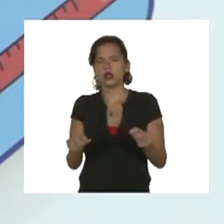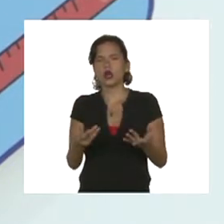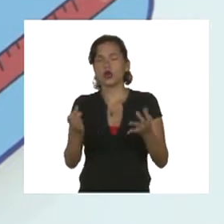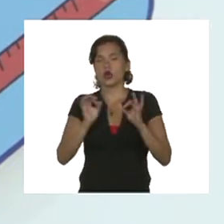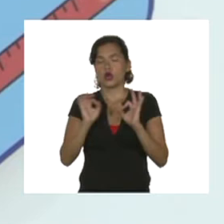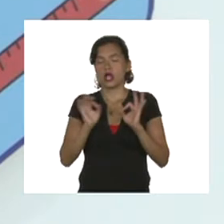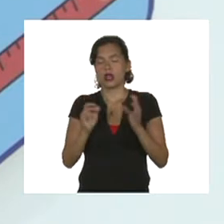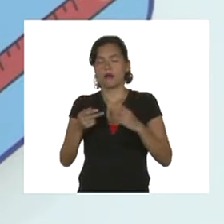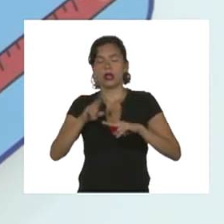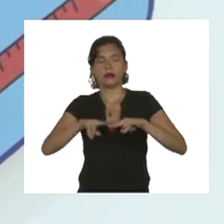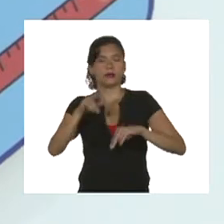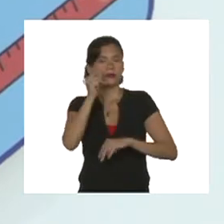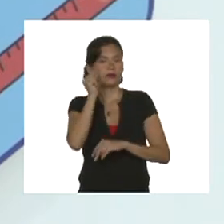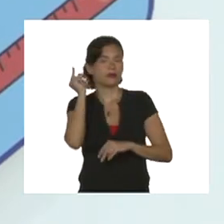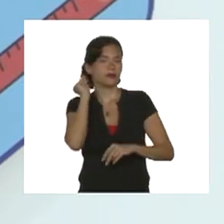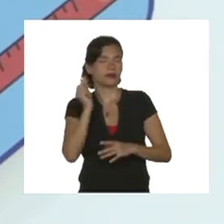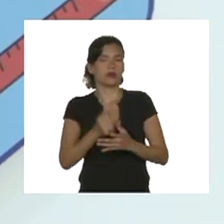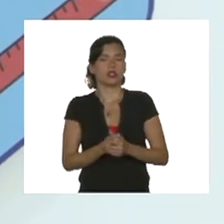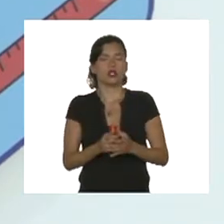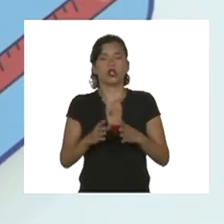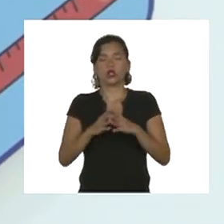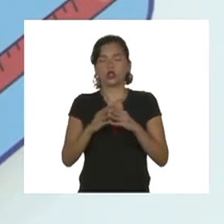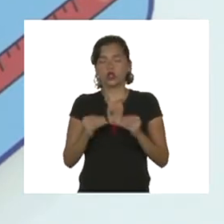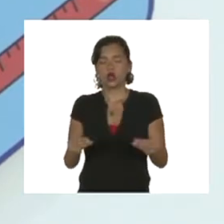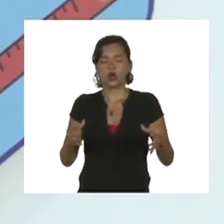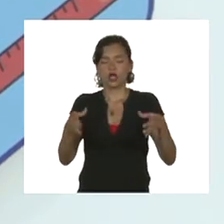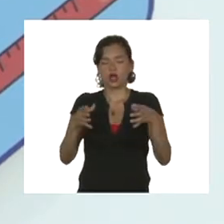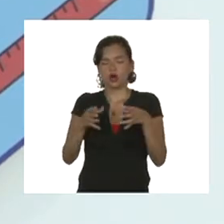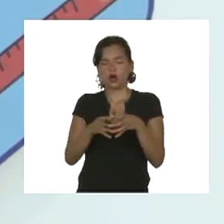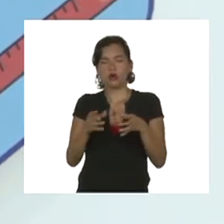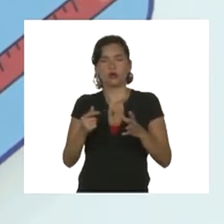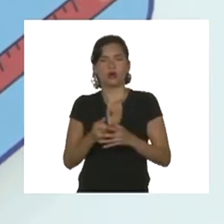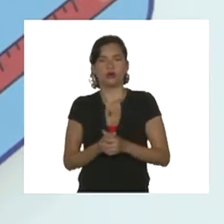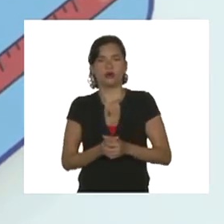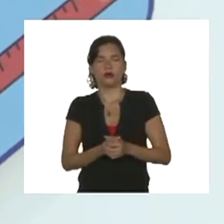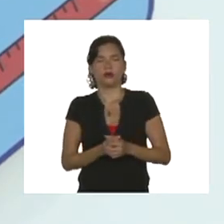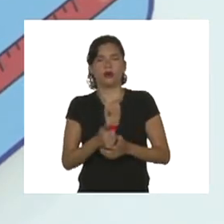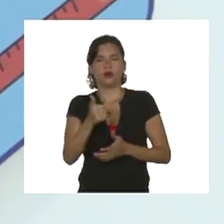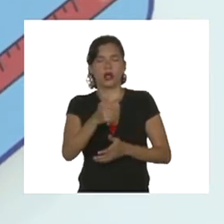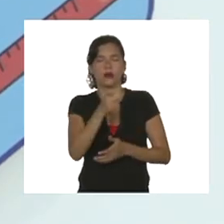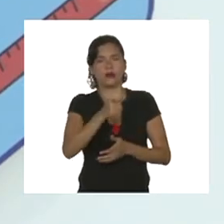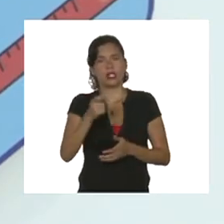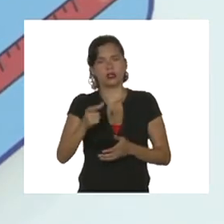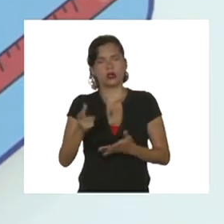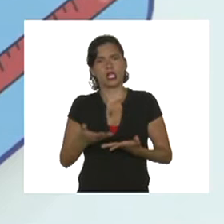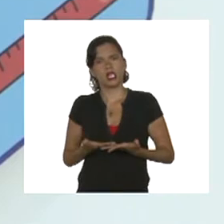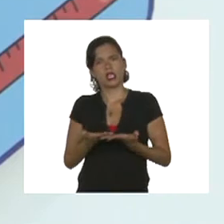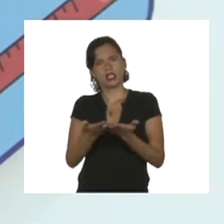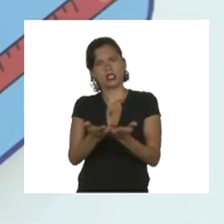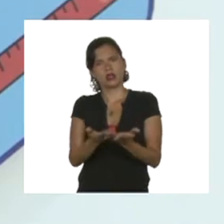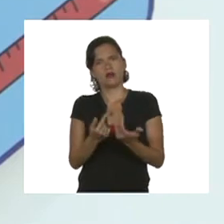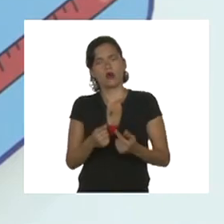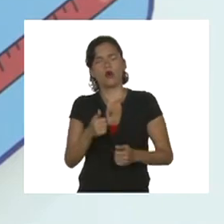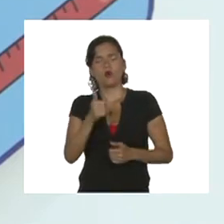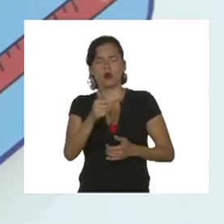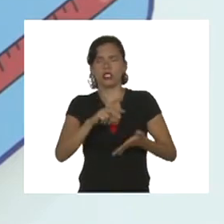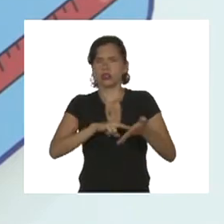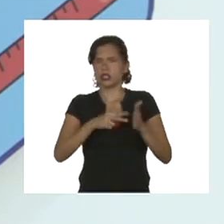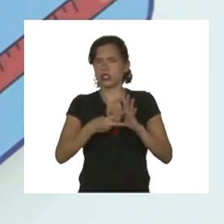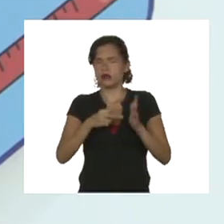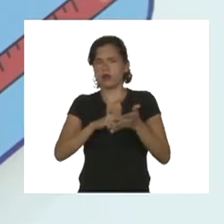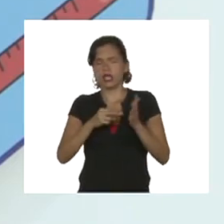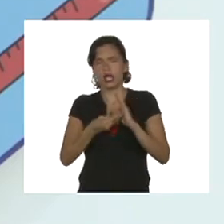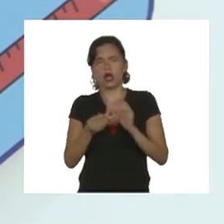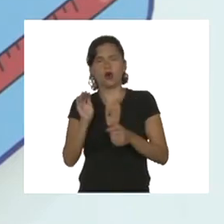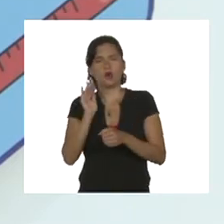más las niñas y los niños, todos en colectivo, como buenos ciudadanos y ciudadanas, le demos un buen significado, un